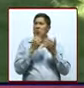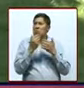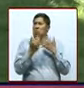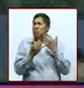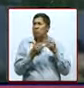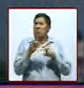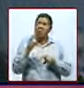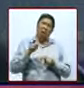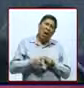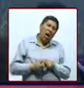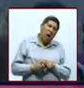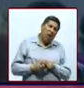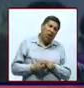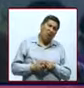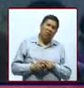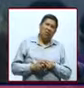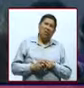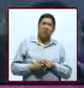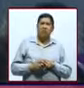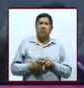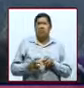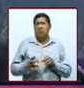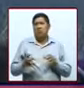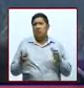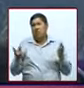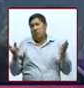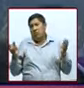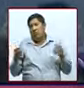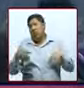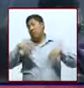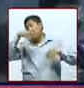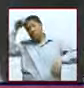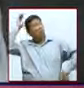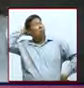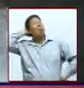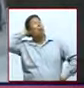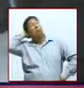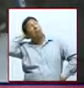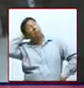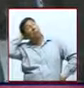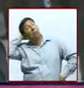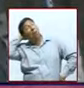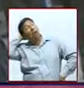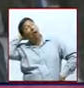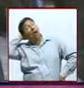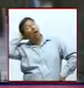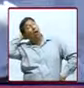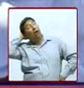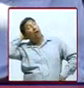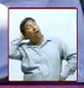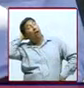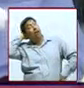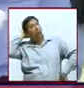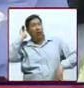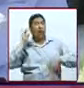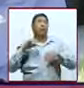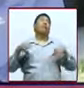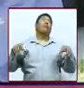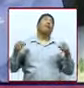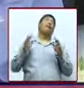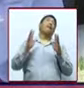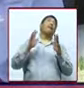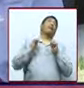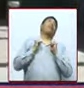hacer una especie de día de campo o hacer hora. Pero la gente usó de banca, de